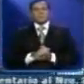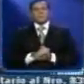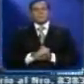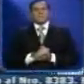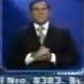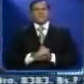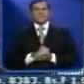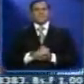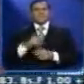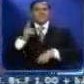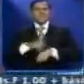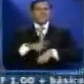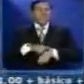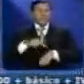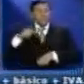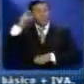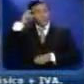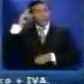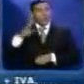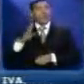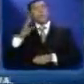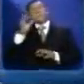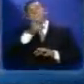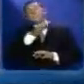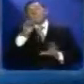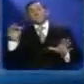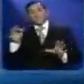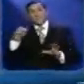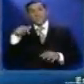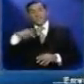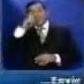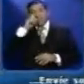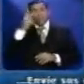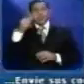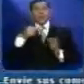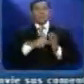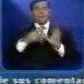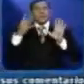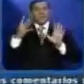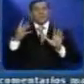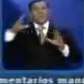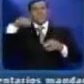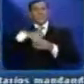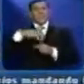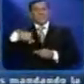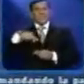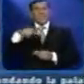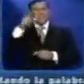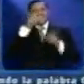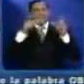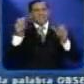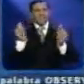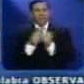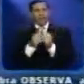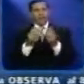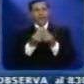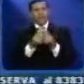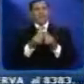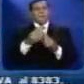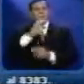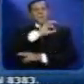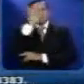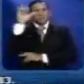tiempo de Dios es perfecto y me tocaba este año 2009 estar con la gente de aquí, de Barquisimeto, de Estado